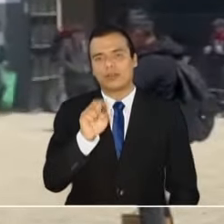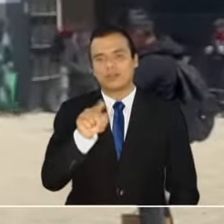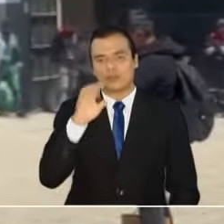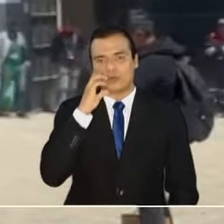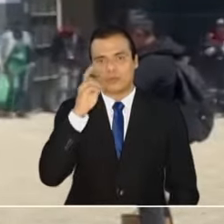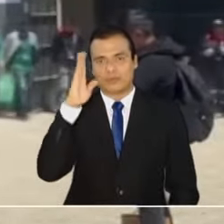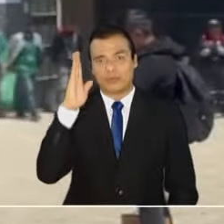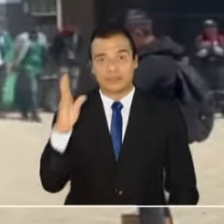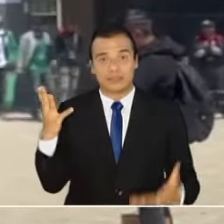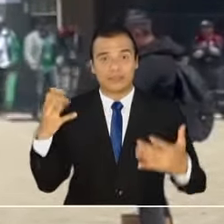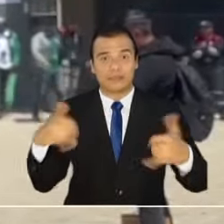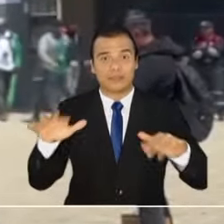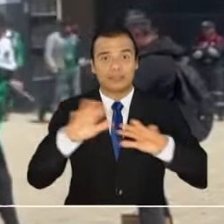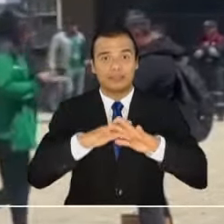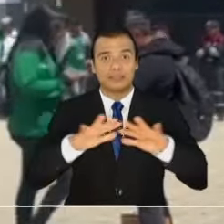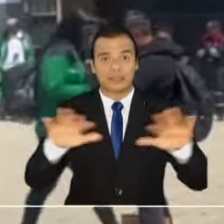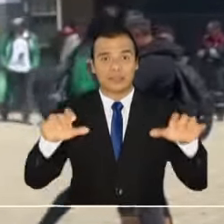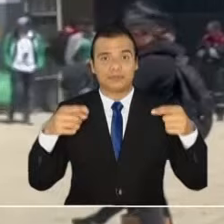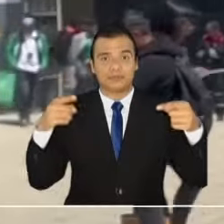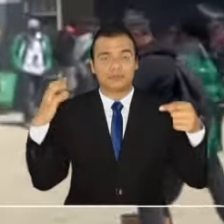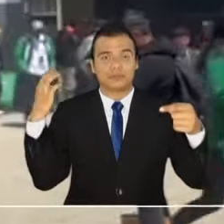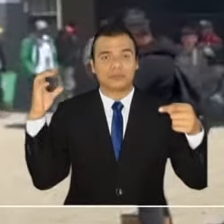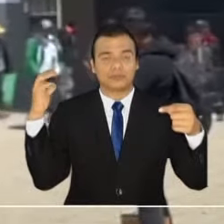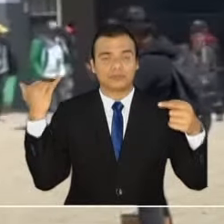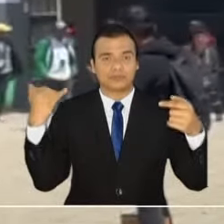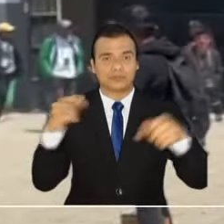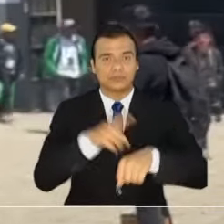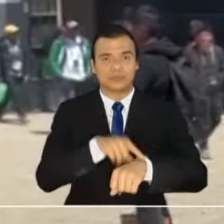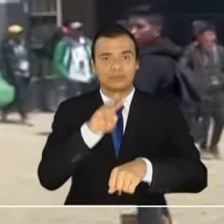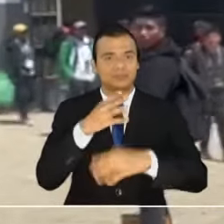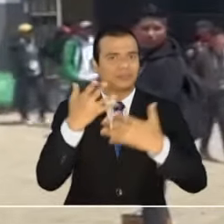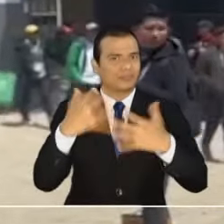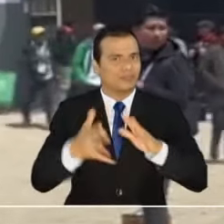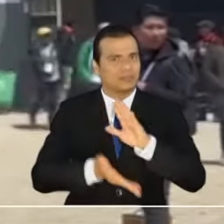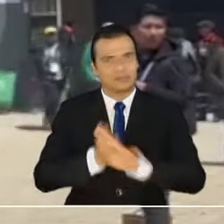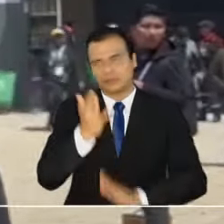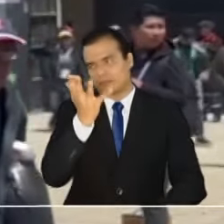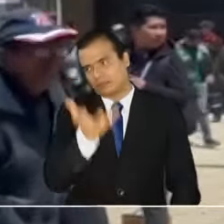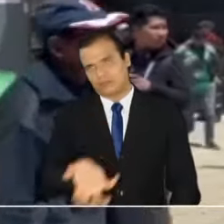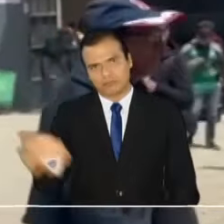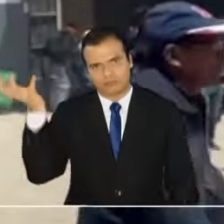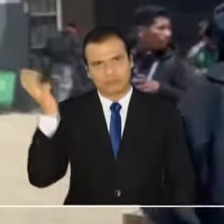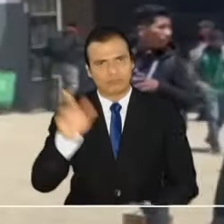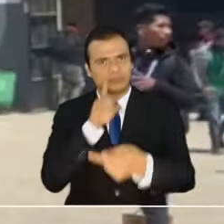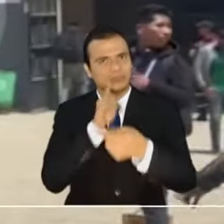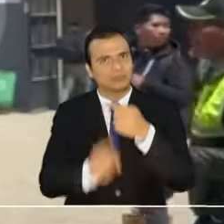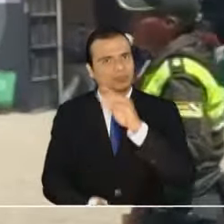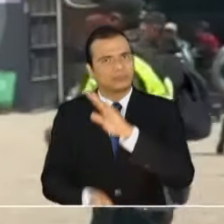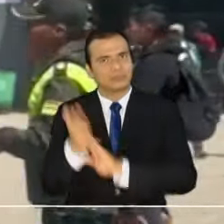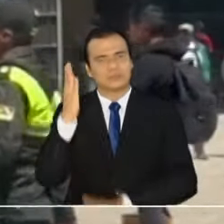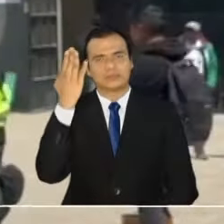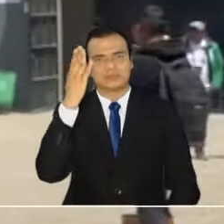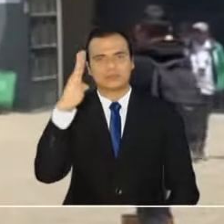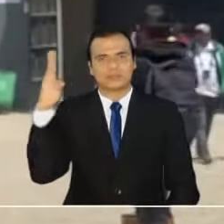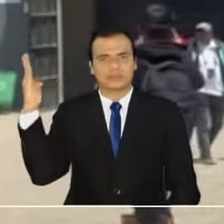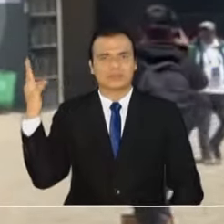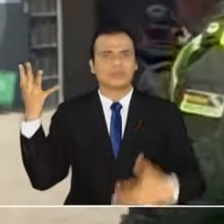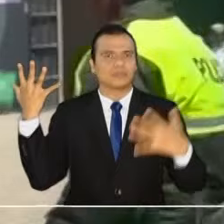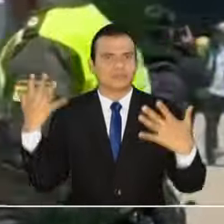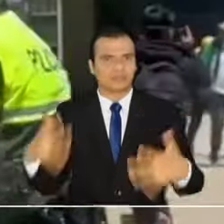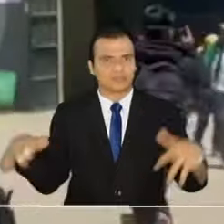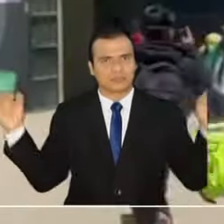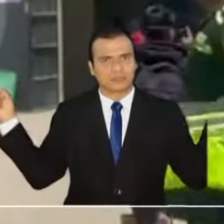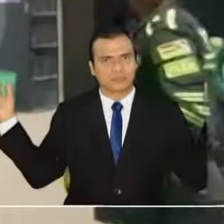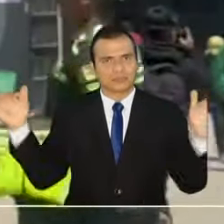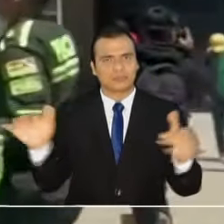se alistará e inmediatamente se irá para el aeropuerto para coger vuelo hacia Barranquilla, donde se concentrará para preparar el duelo del